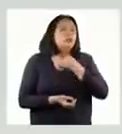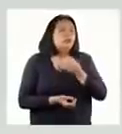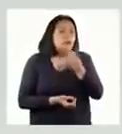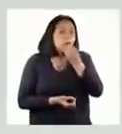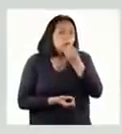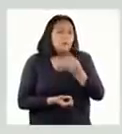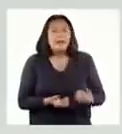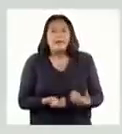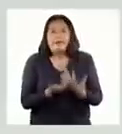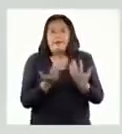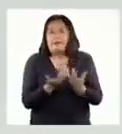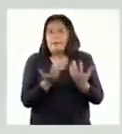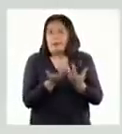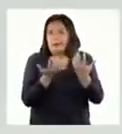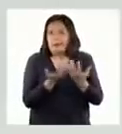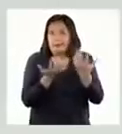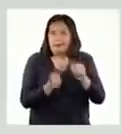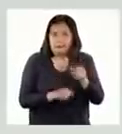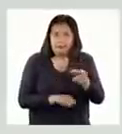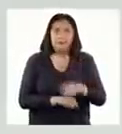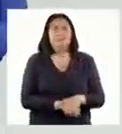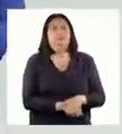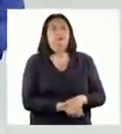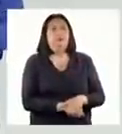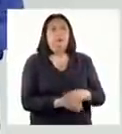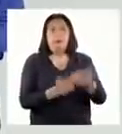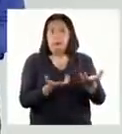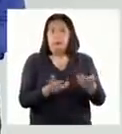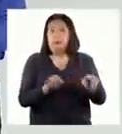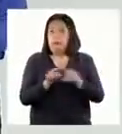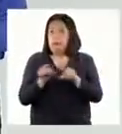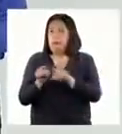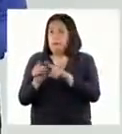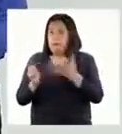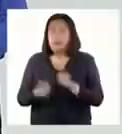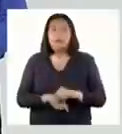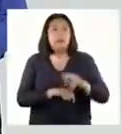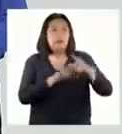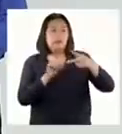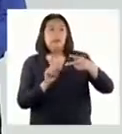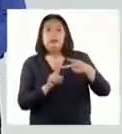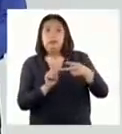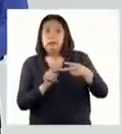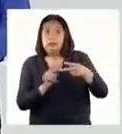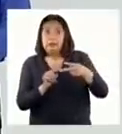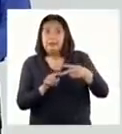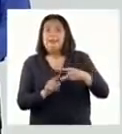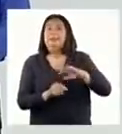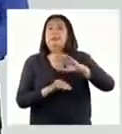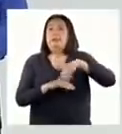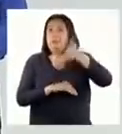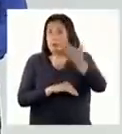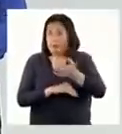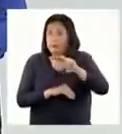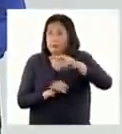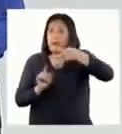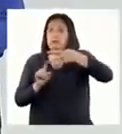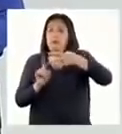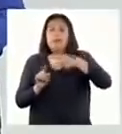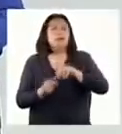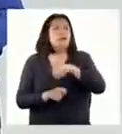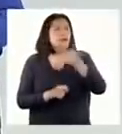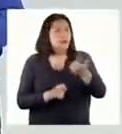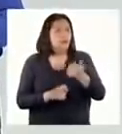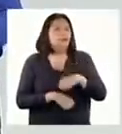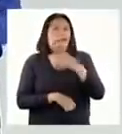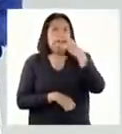es decir, que se alimentan de plantas. También pueden ser consumidores secundarios, que son